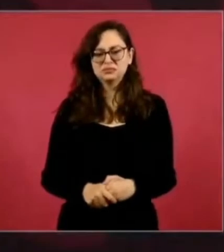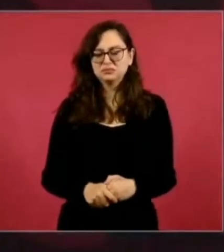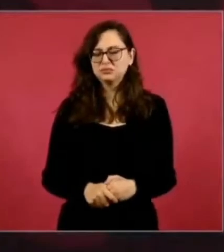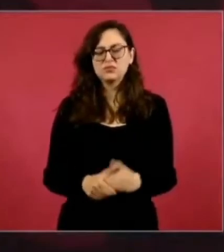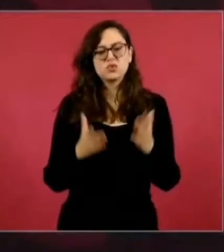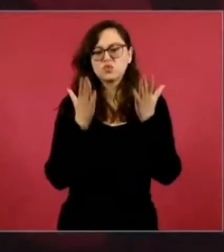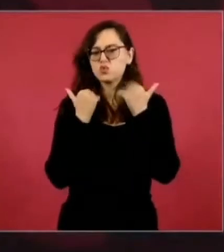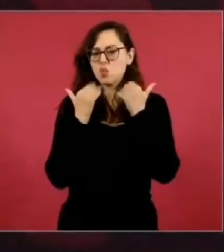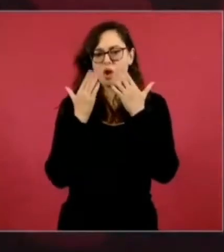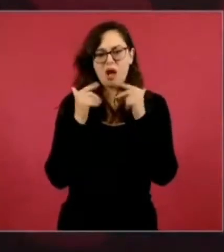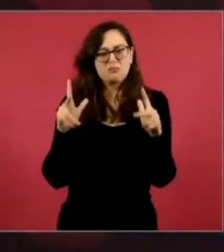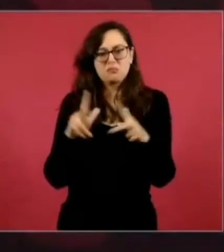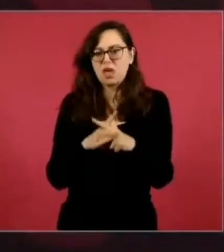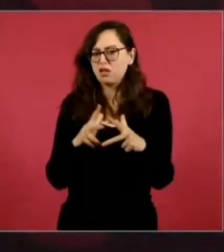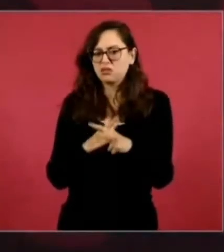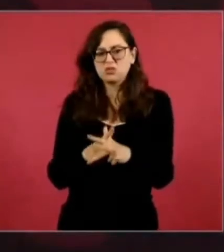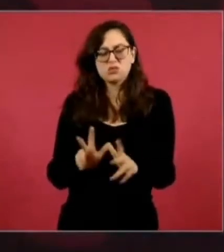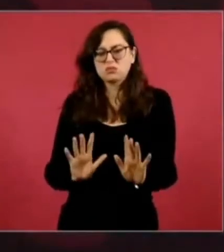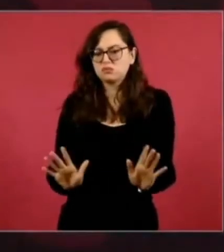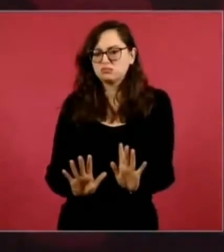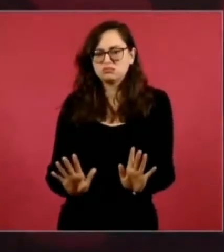Es nada más